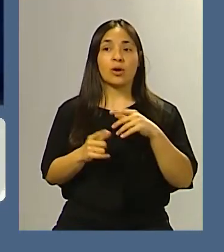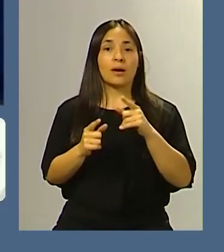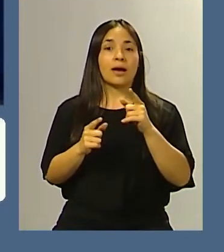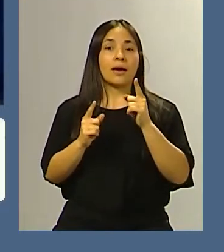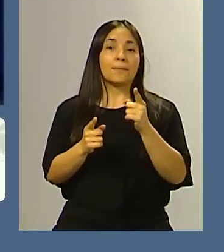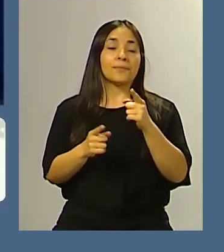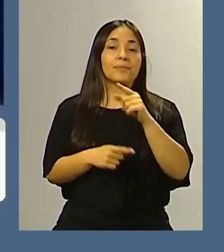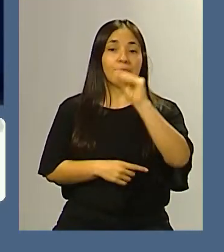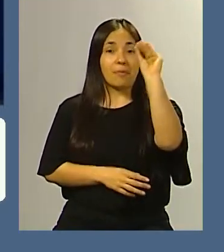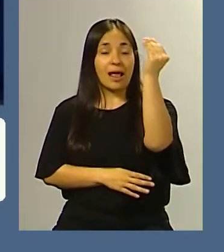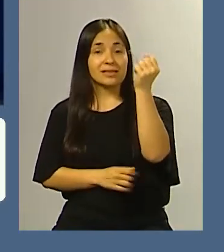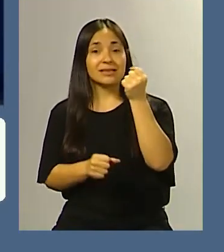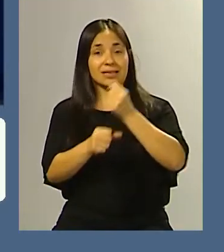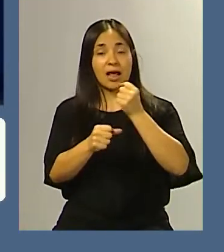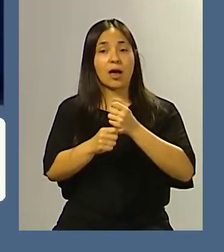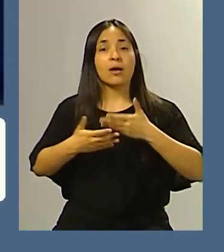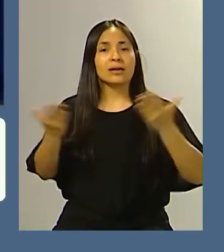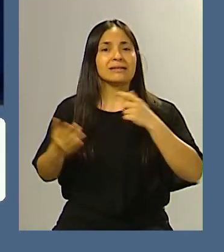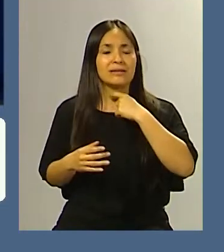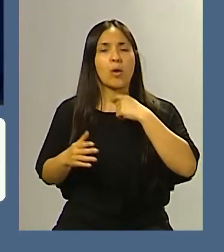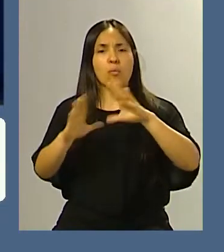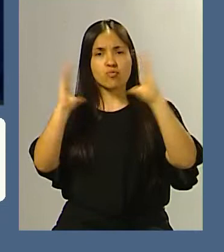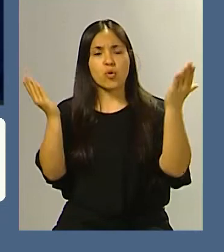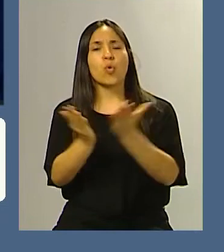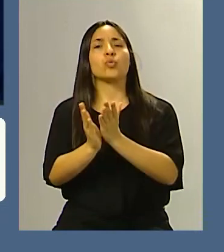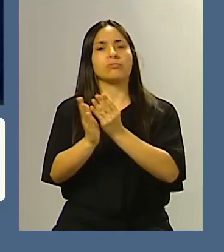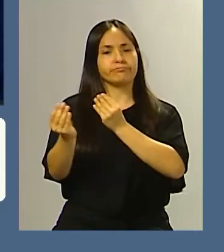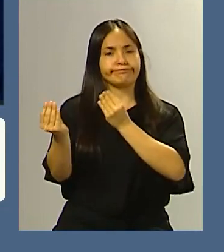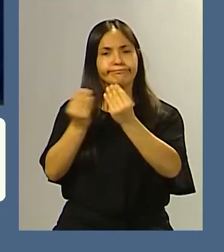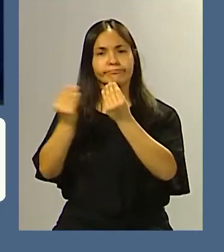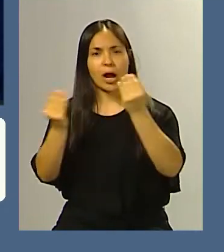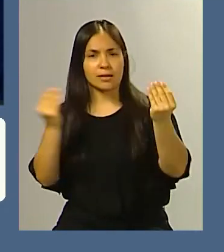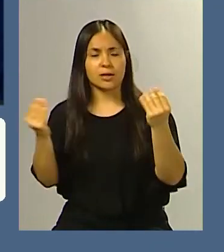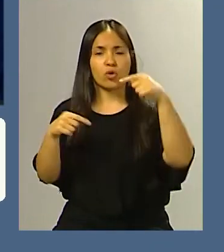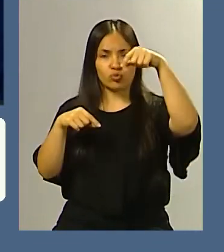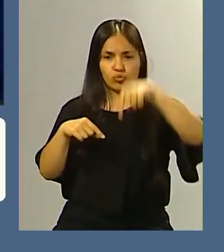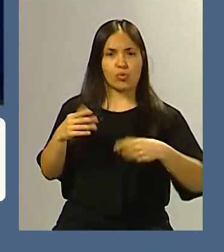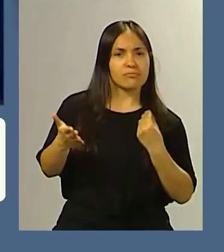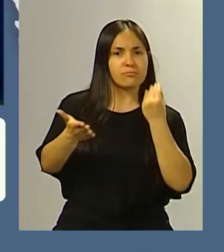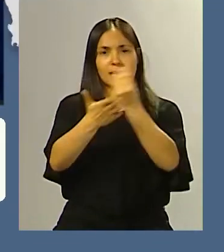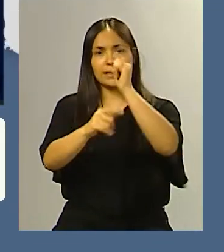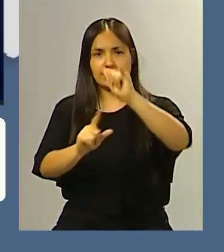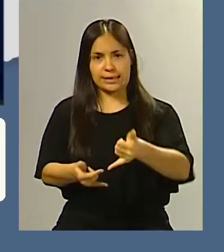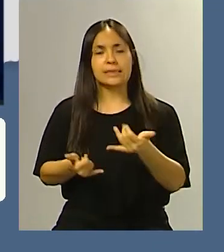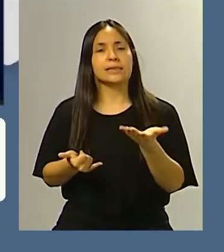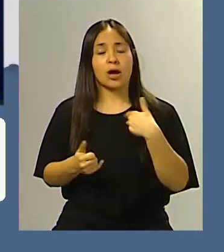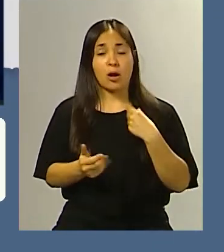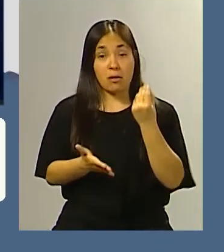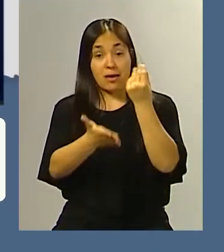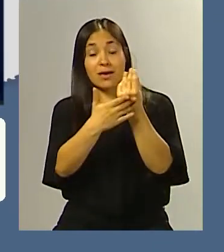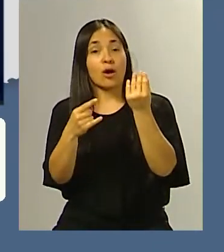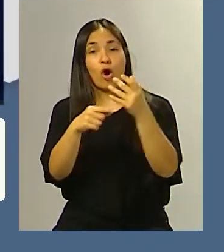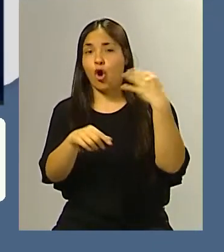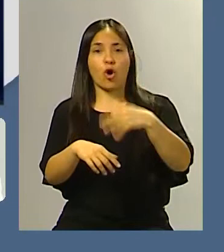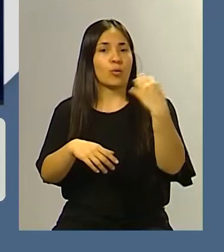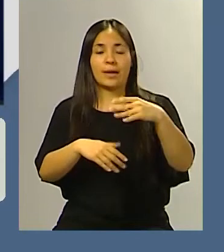diplomacia brasileña, es trabajar por un mundo multipolar en lo cual el sur global tiene su lugar. Y ese lugar tendrá que ser